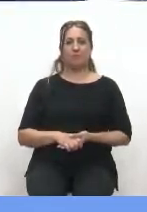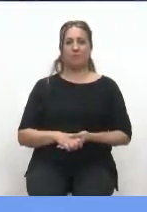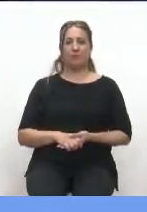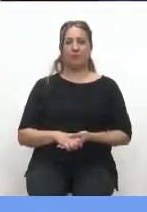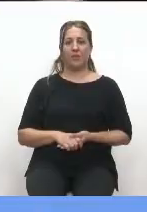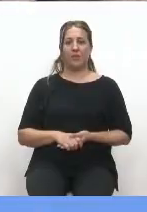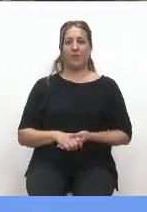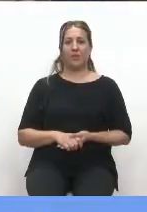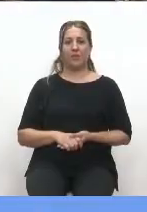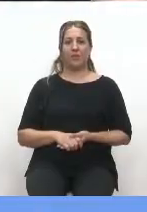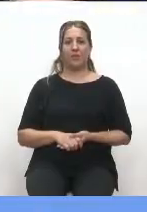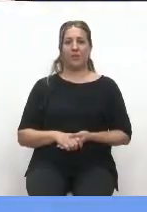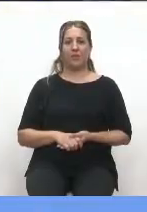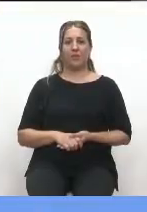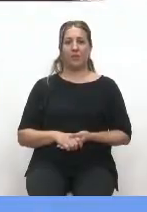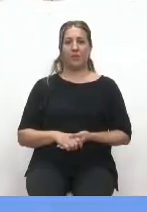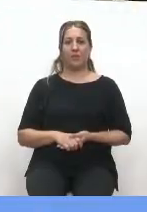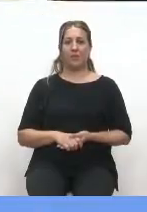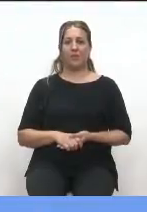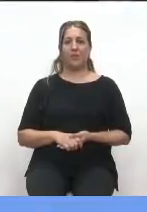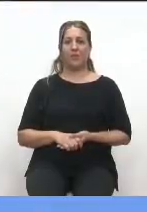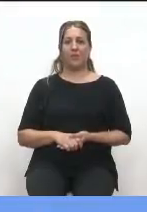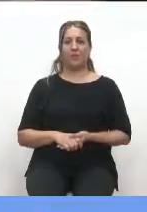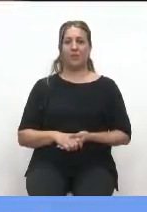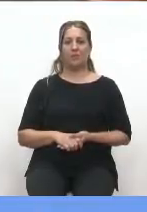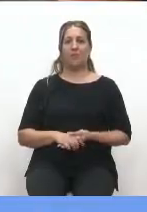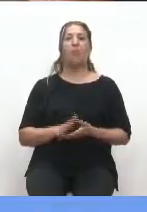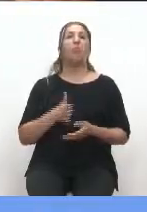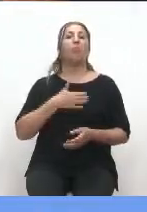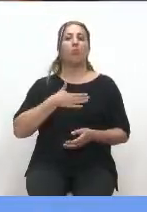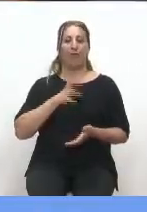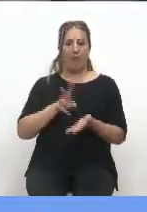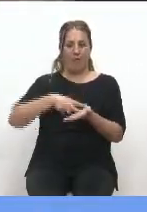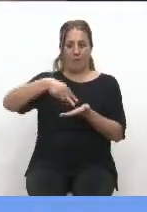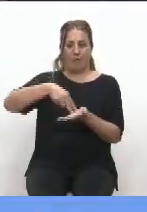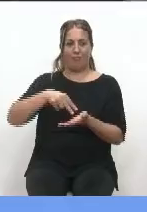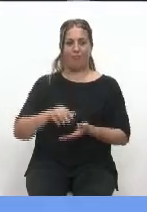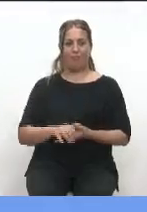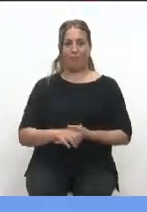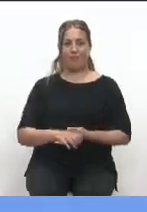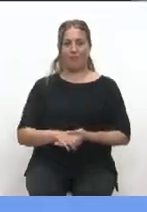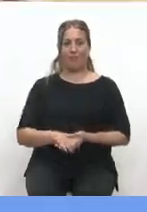hay problema, no hay problema. Bien. De pie, por favor.